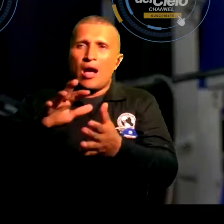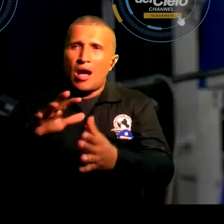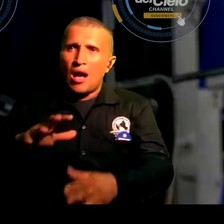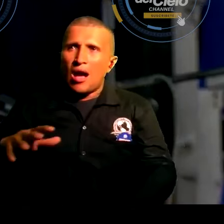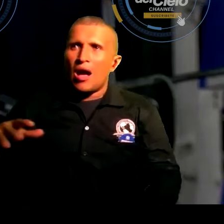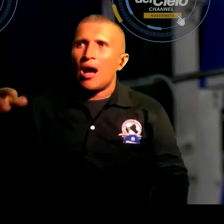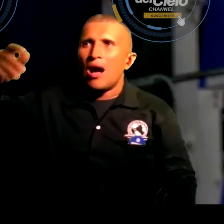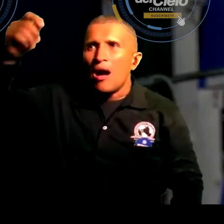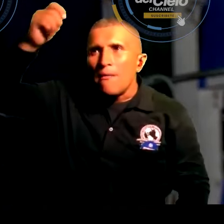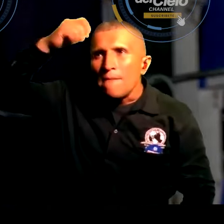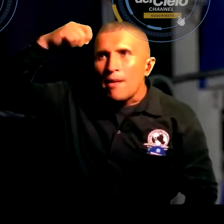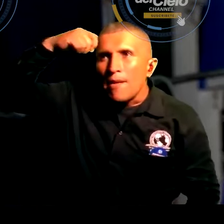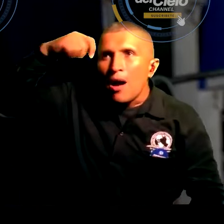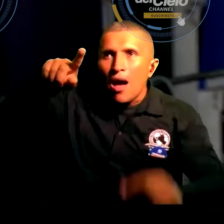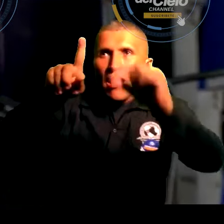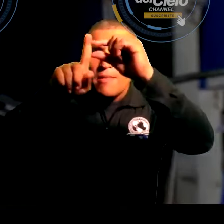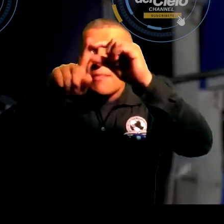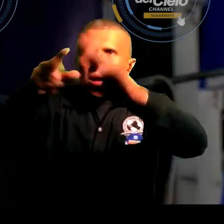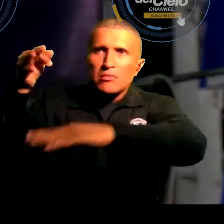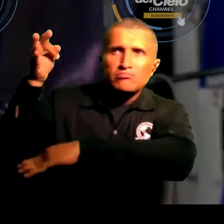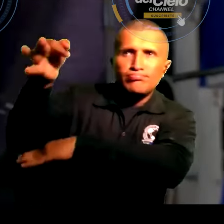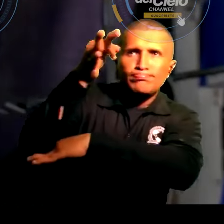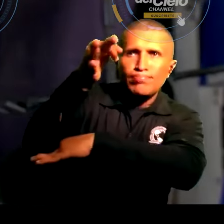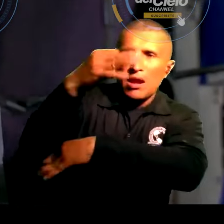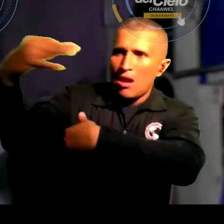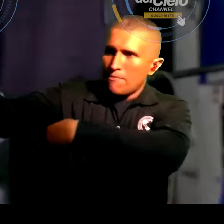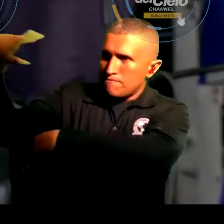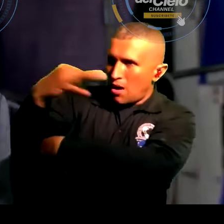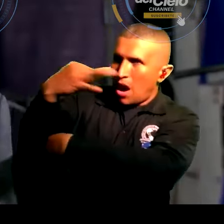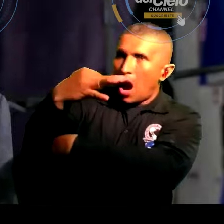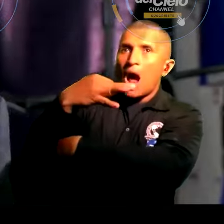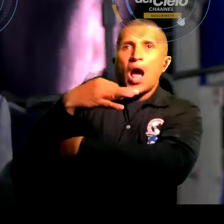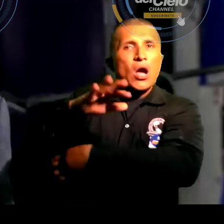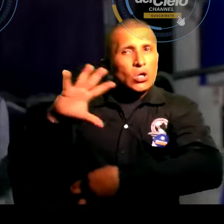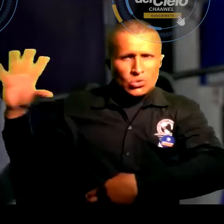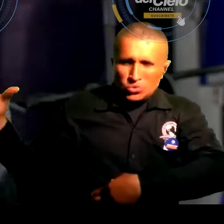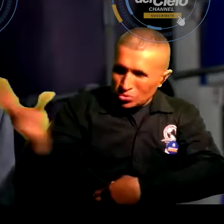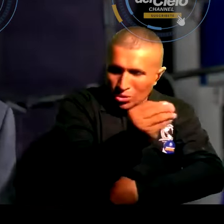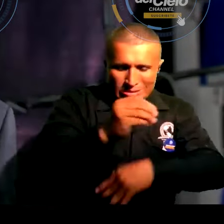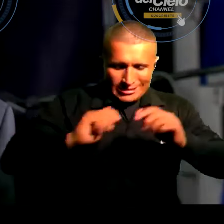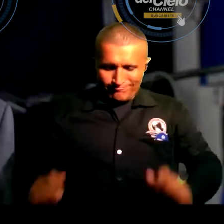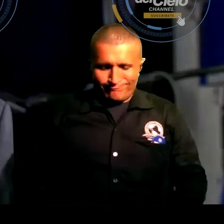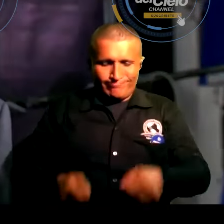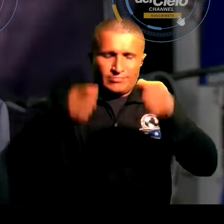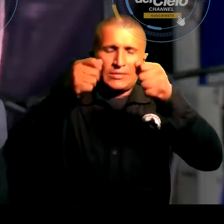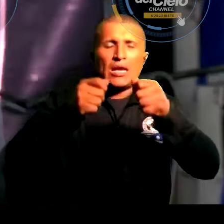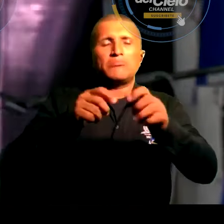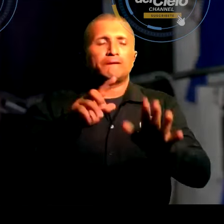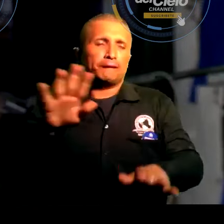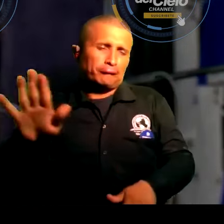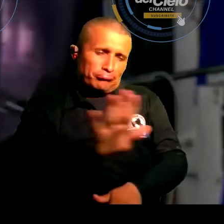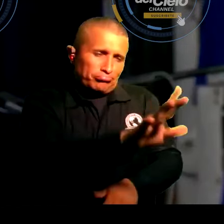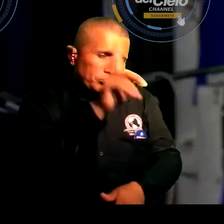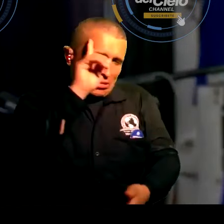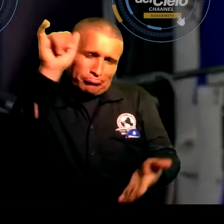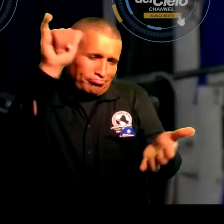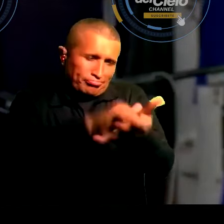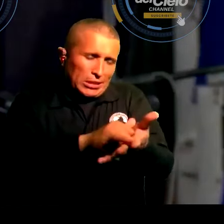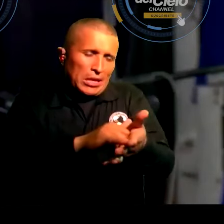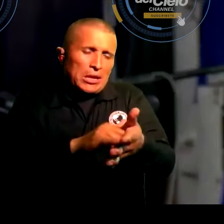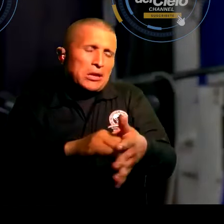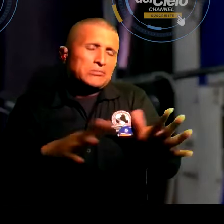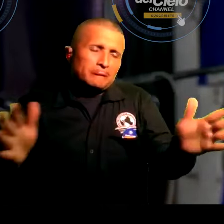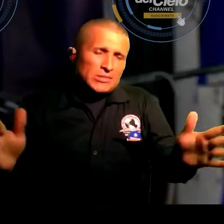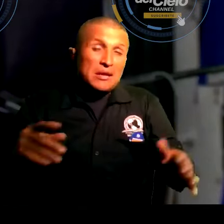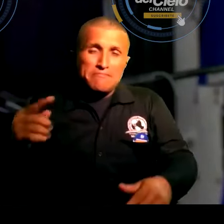no creísteis en vano. Porque primeramente os he enseñado lo que asimismo recibí,